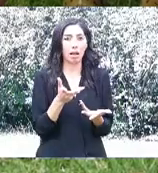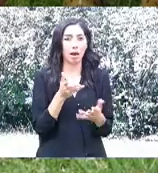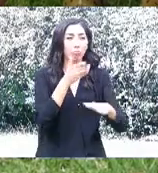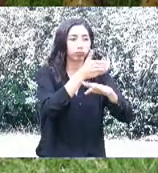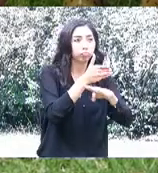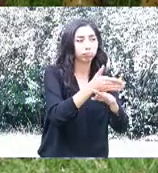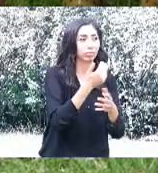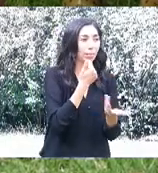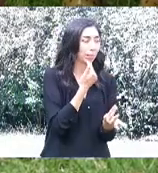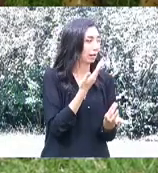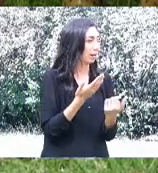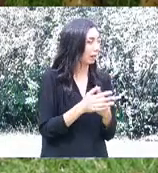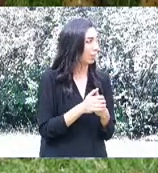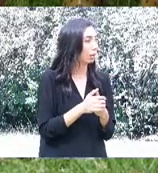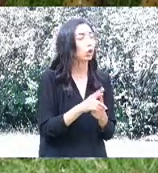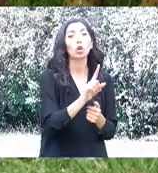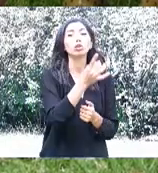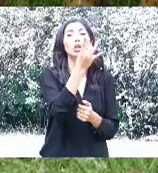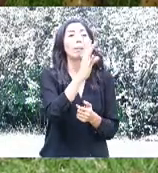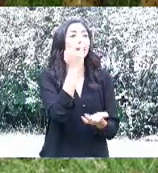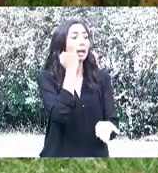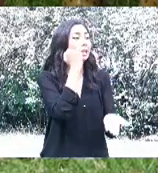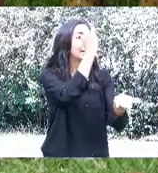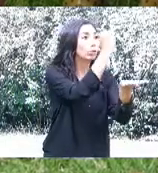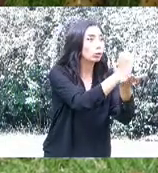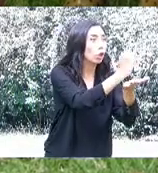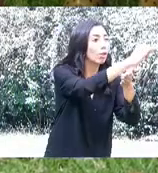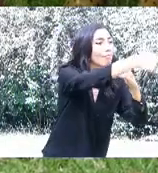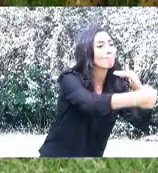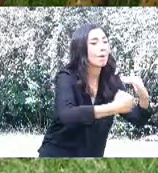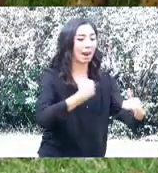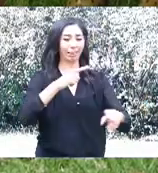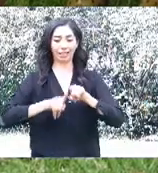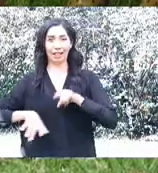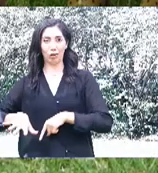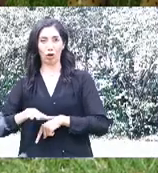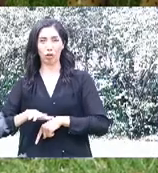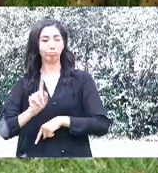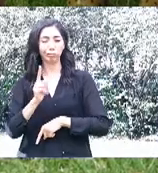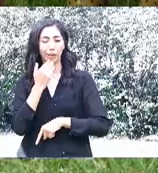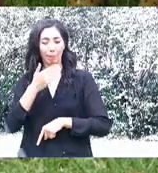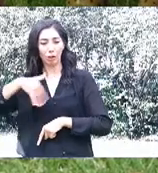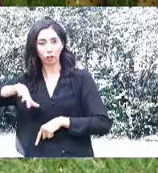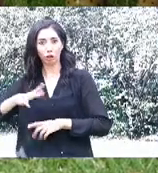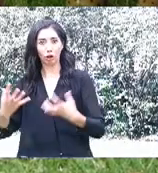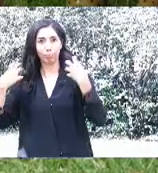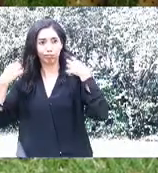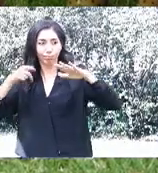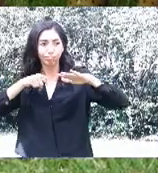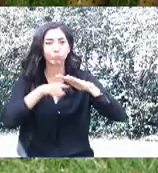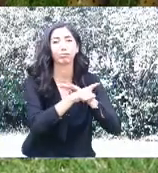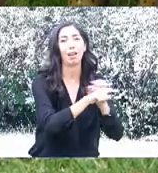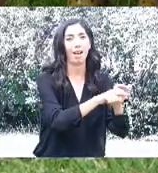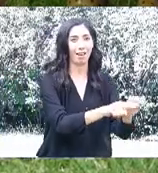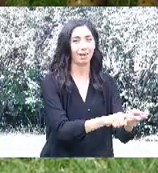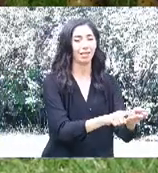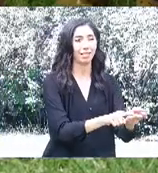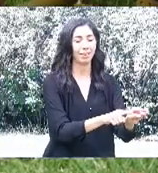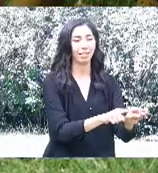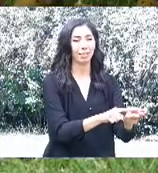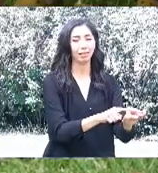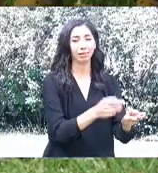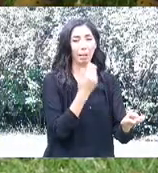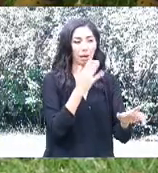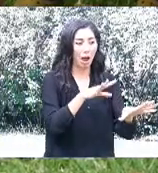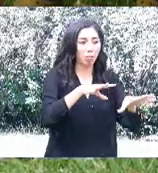tema como la institución Se involucra en el territorio gente más sino que también nosotros como muchas veces también